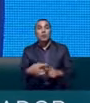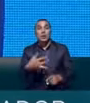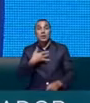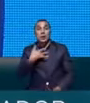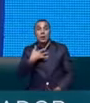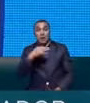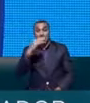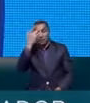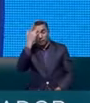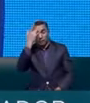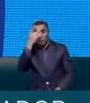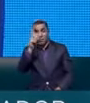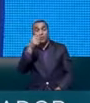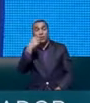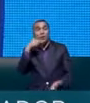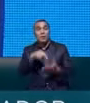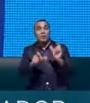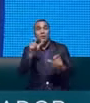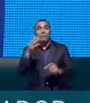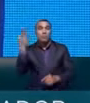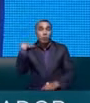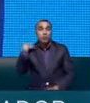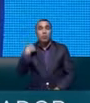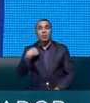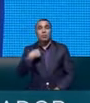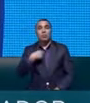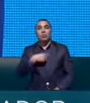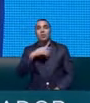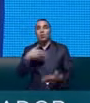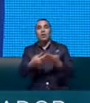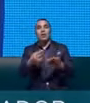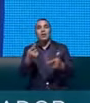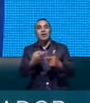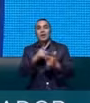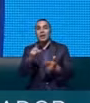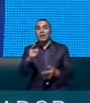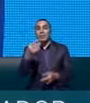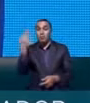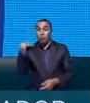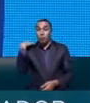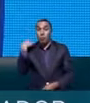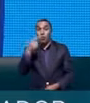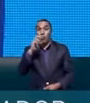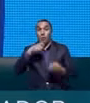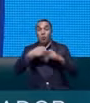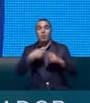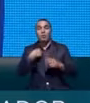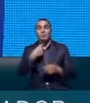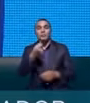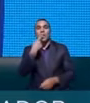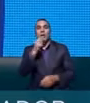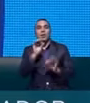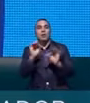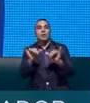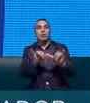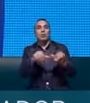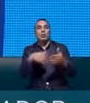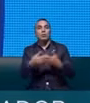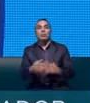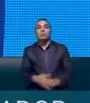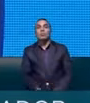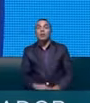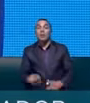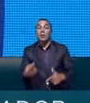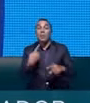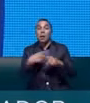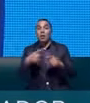sintomático. La paciente tiene una neumonía, se le está dando todo el soporte, todas las atenciones y toda la garantía de que la